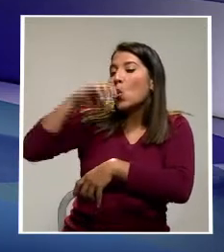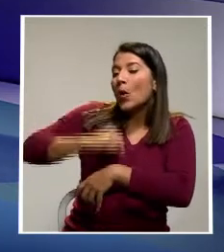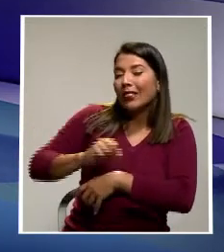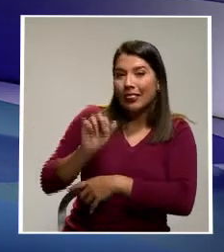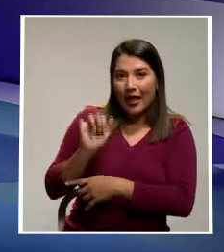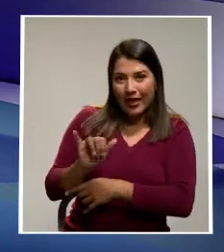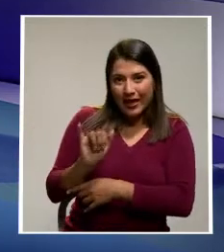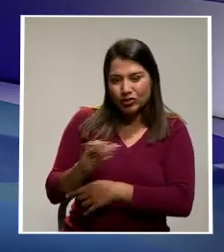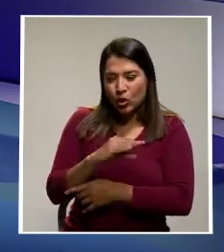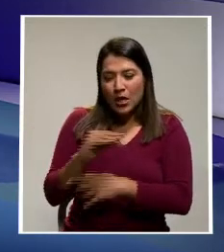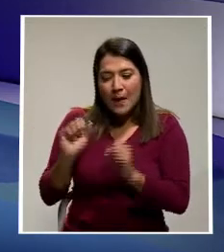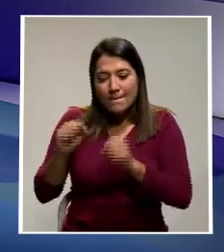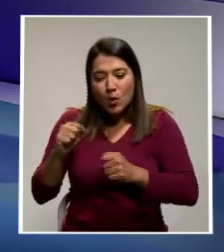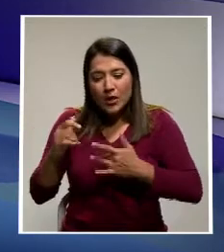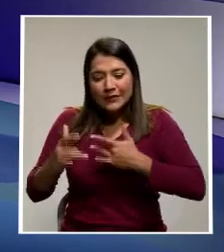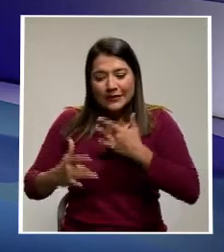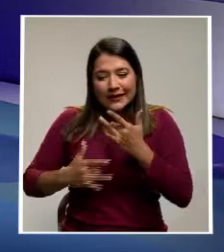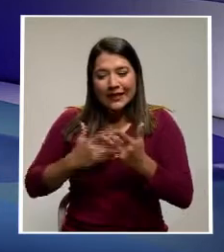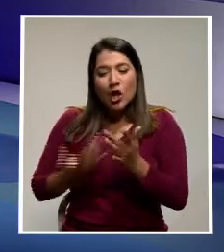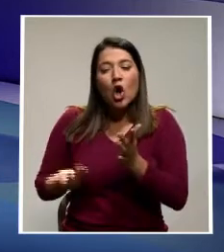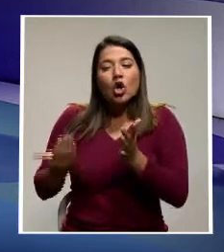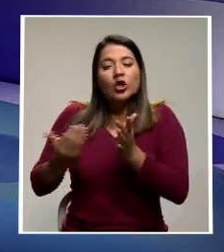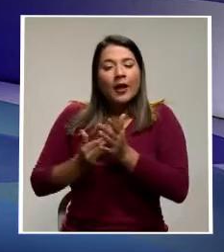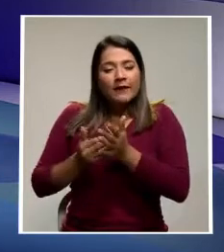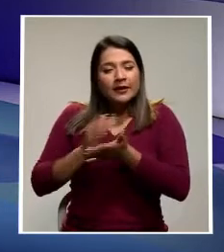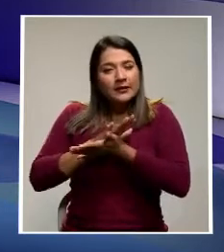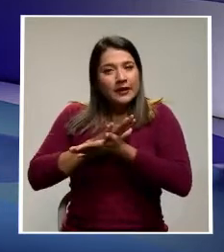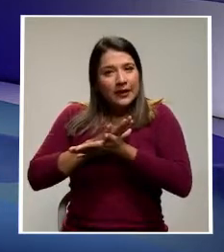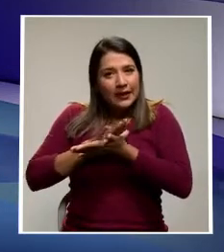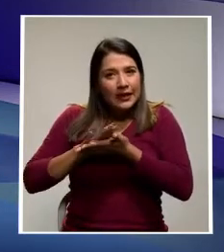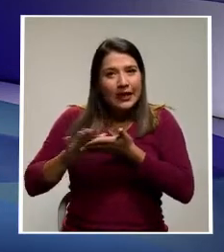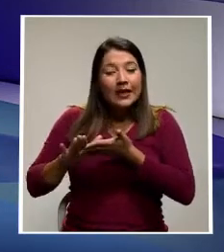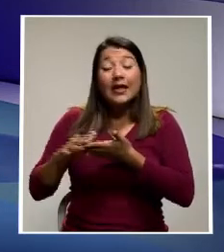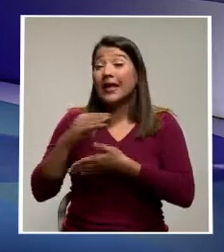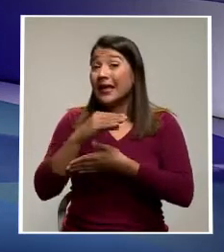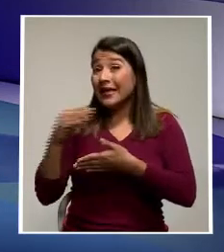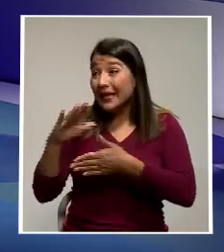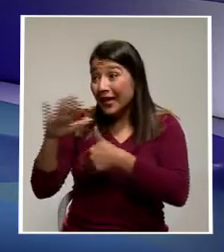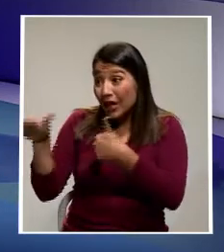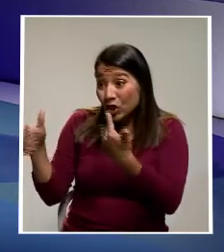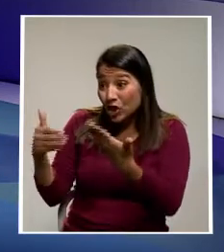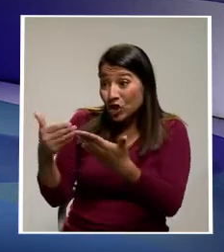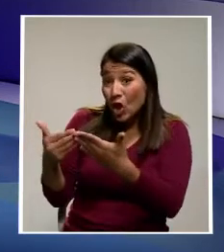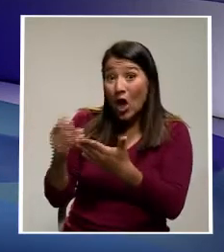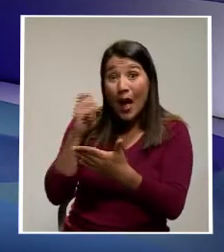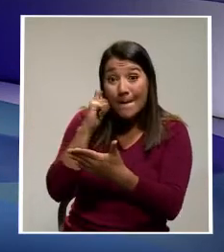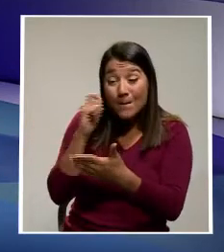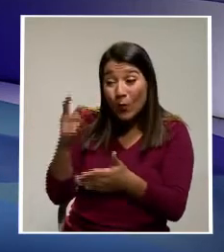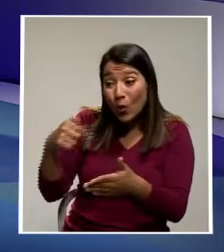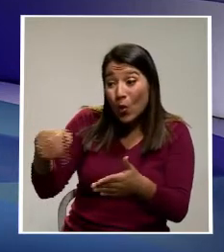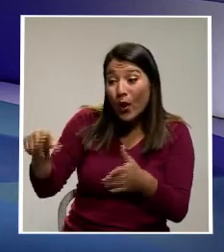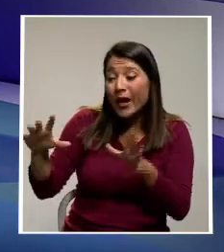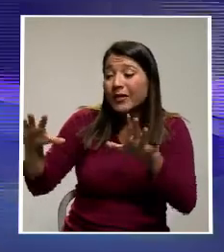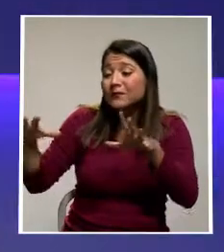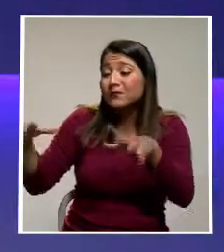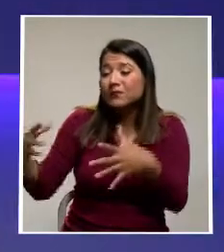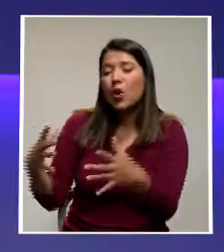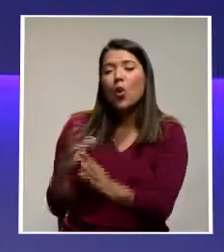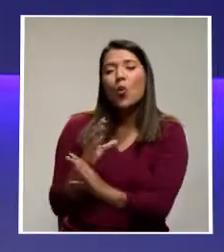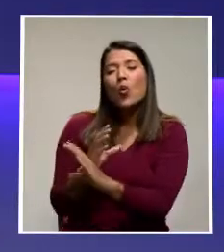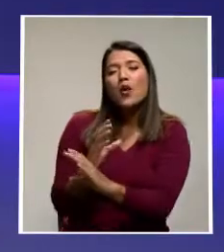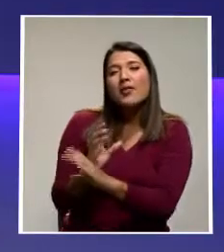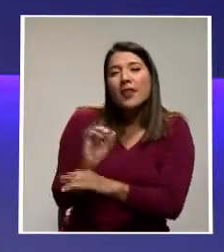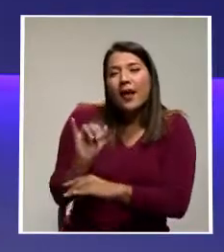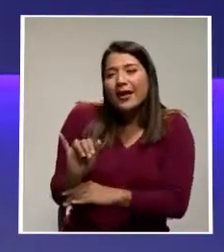llenarnos otra vez de agua limpia y entre todas apreciar eso,